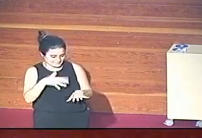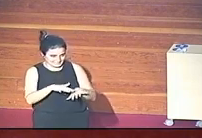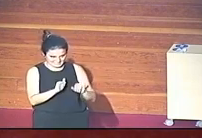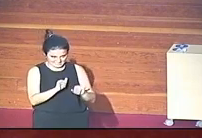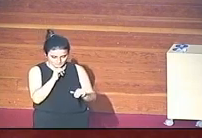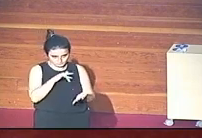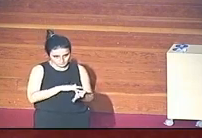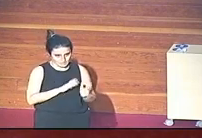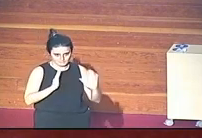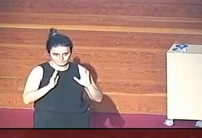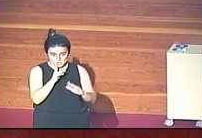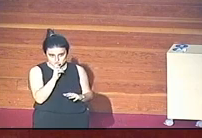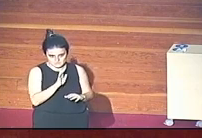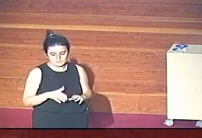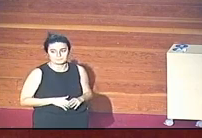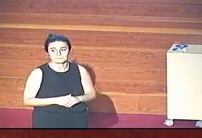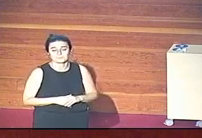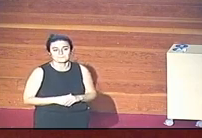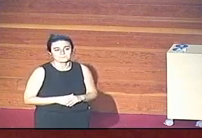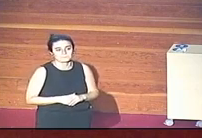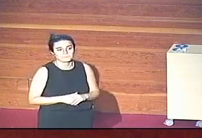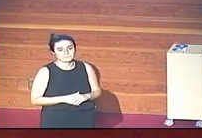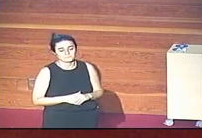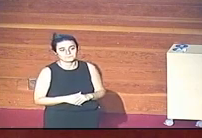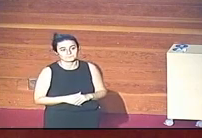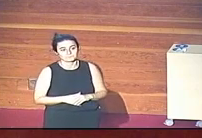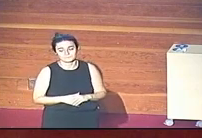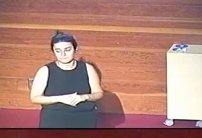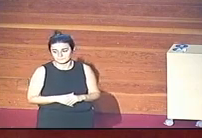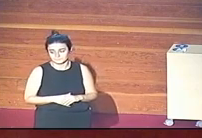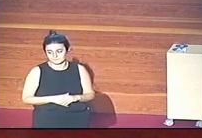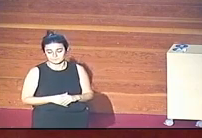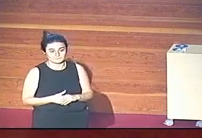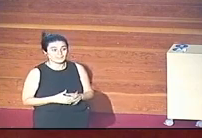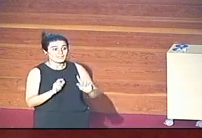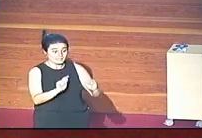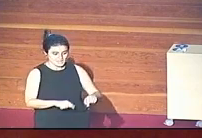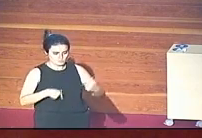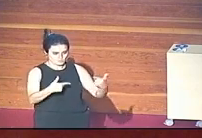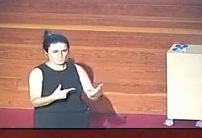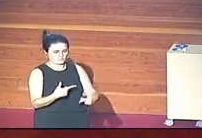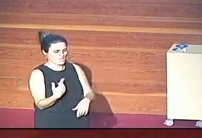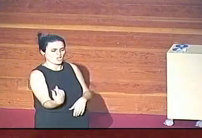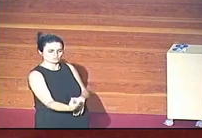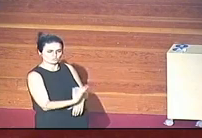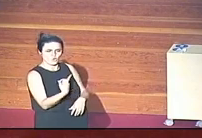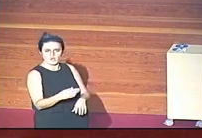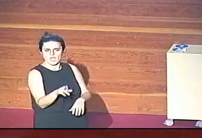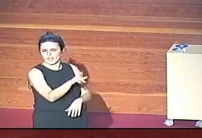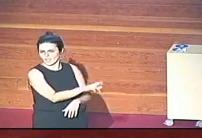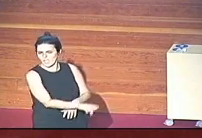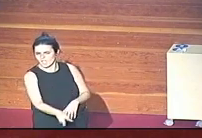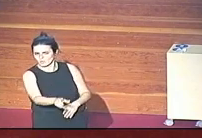bueno pues frente a eso el concepto de que la naturaleza se recupera por sí sola de que la